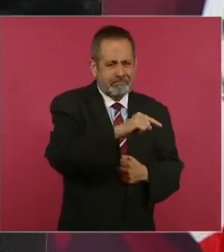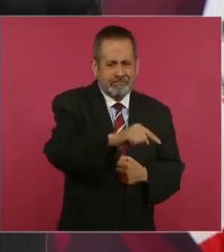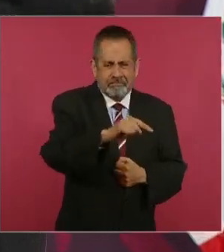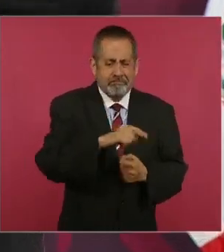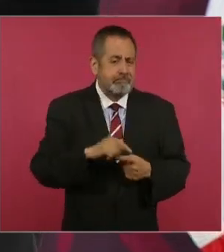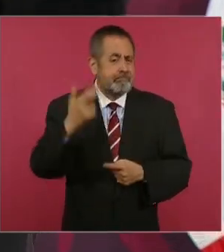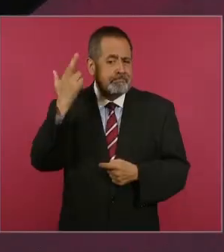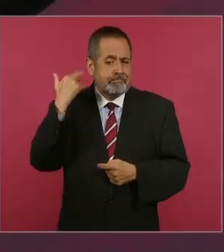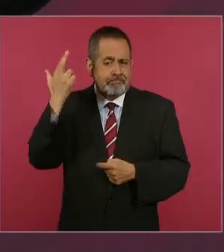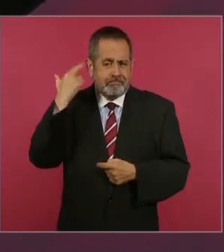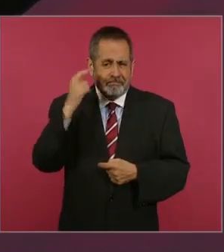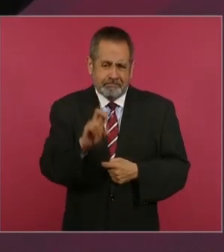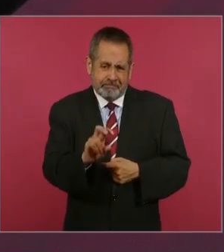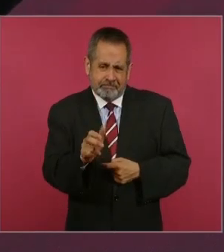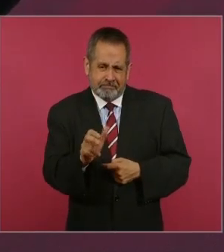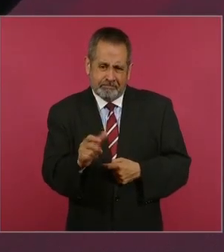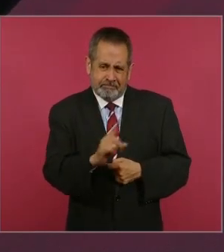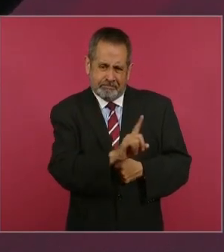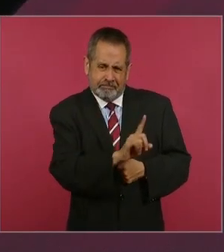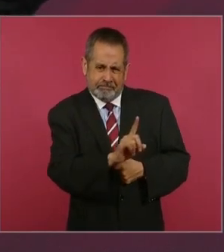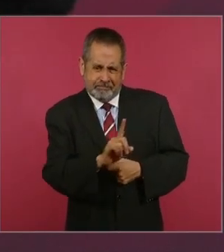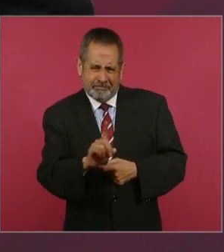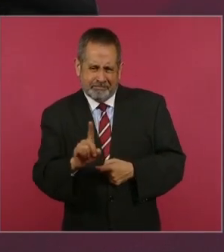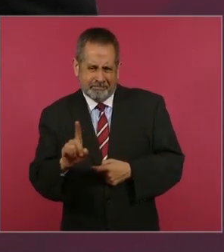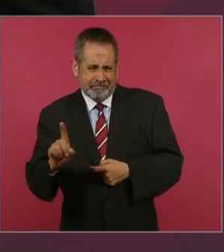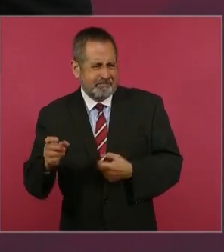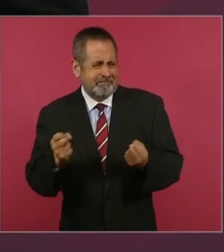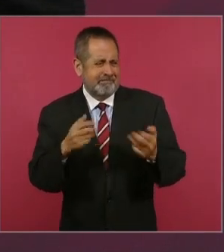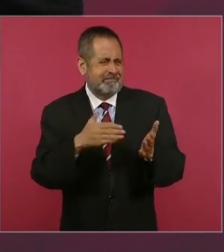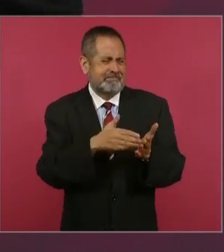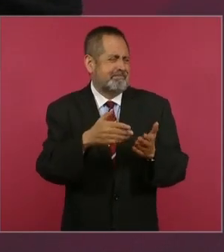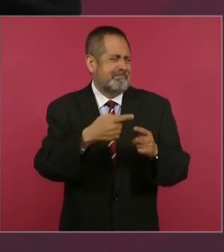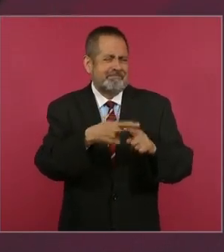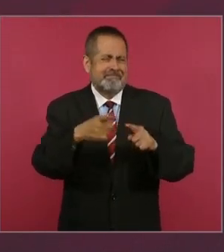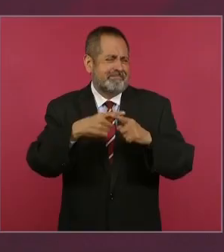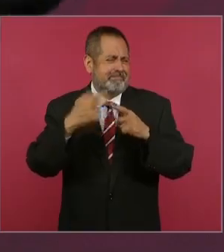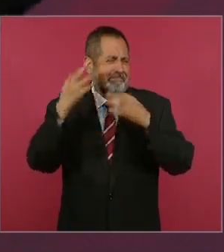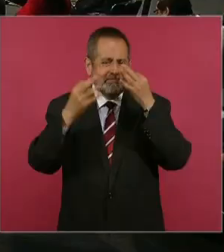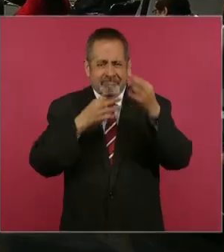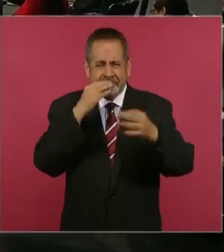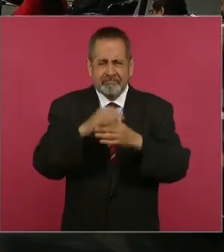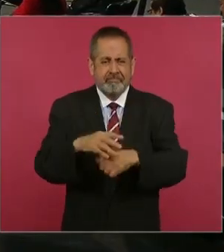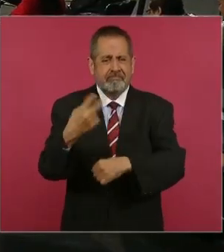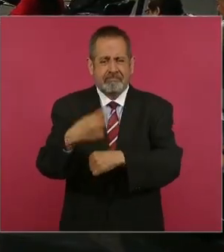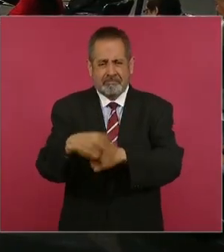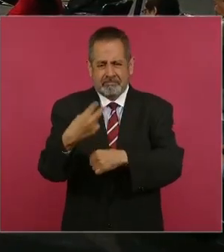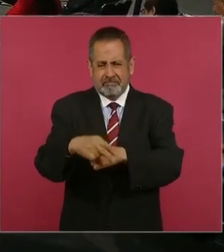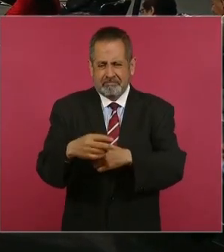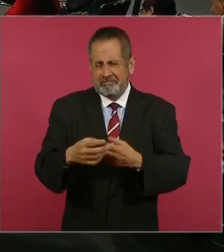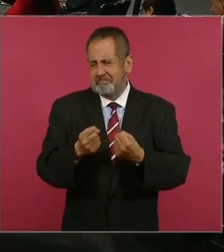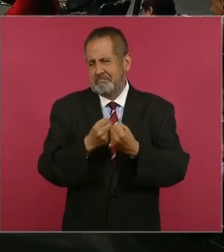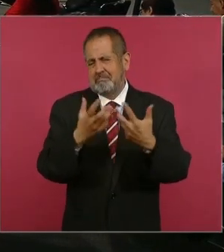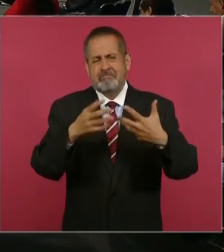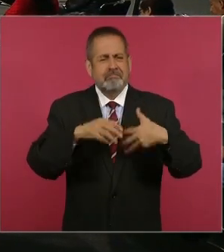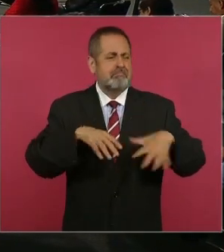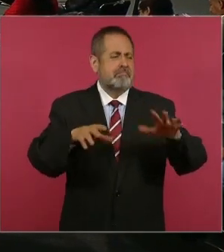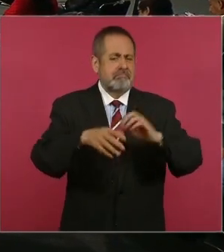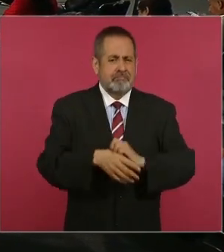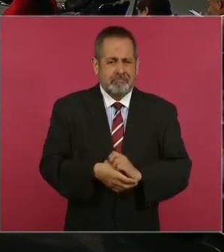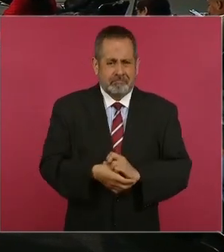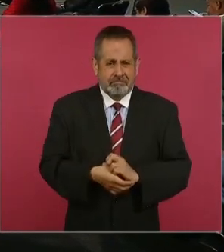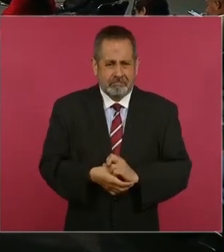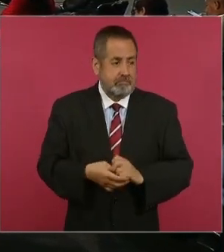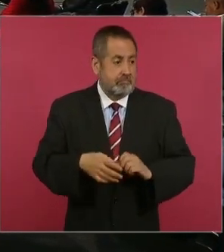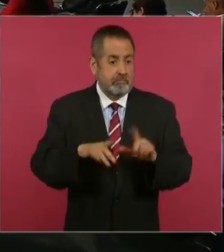de radio miles y canales de televisión muchísimos y además